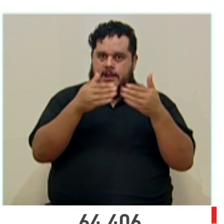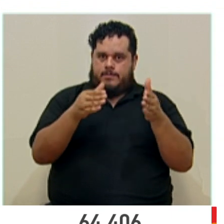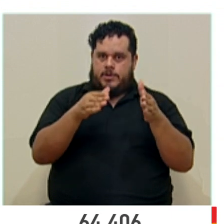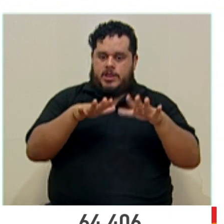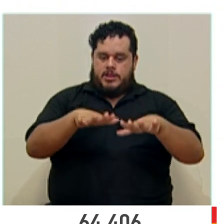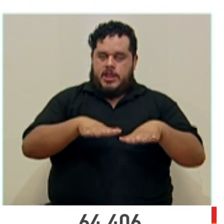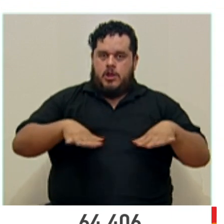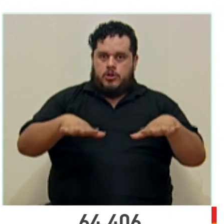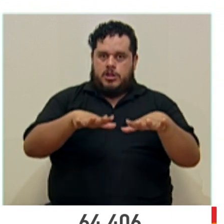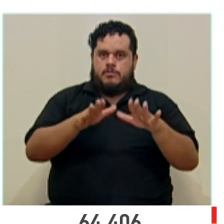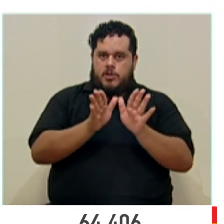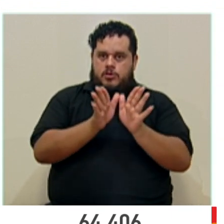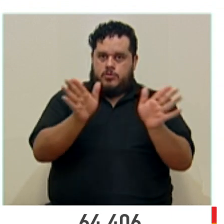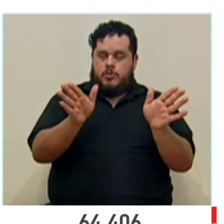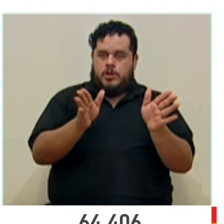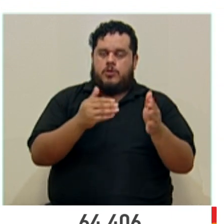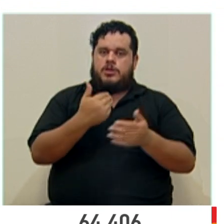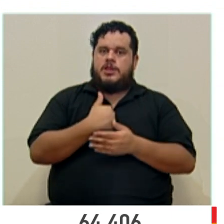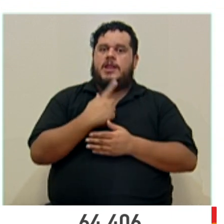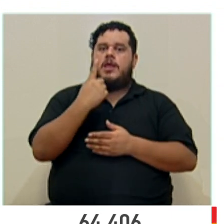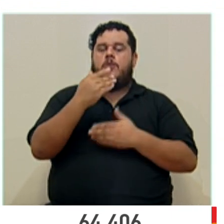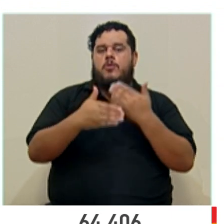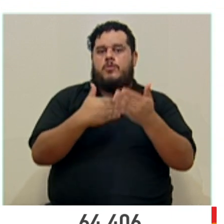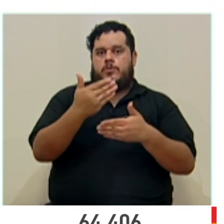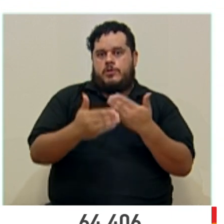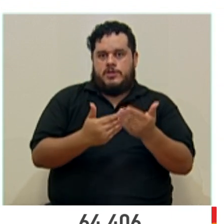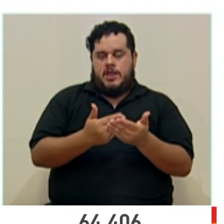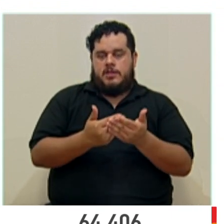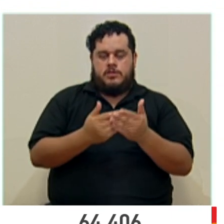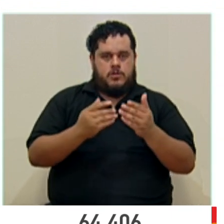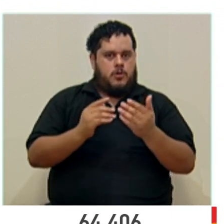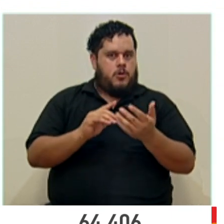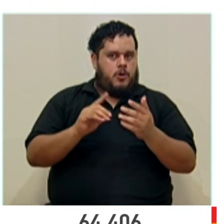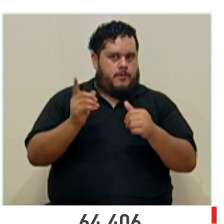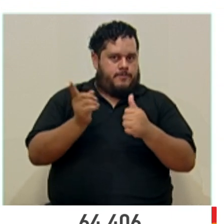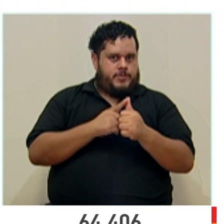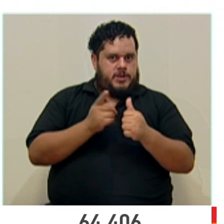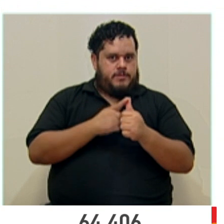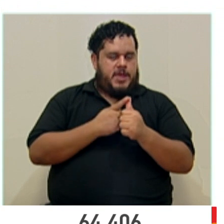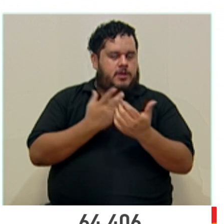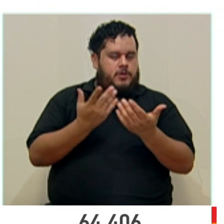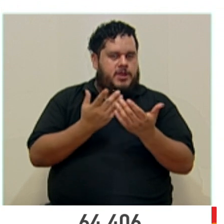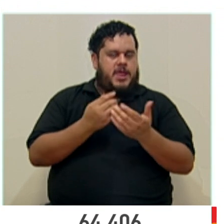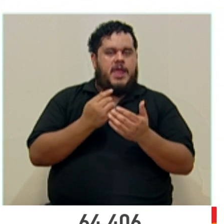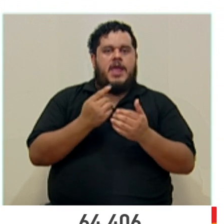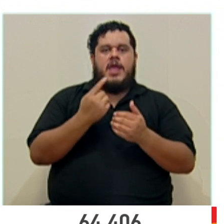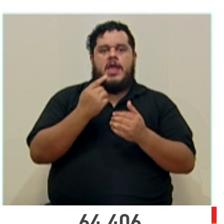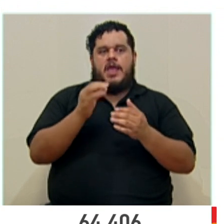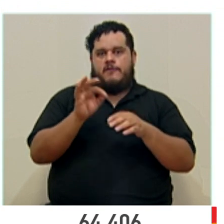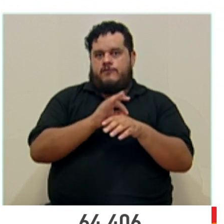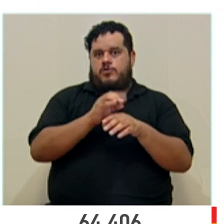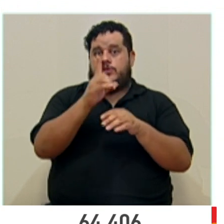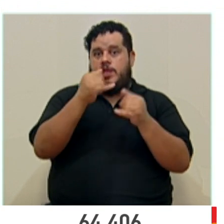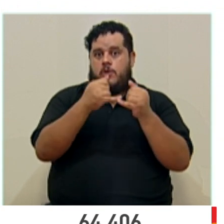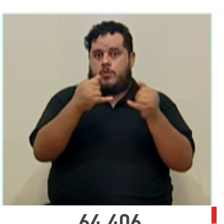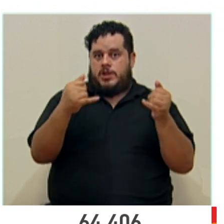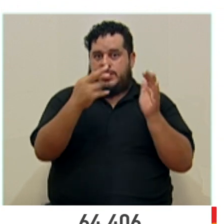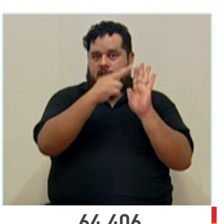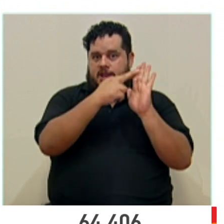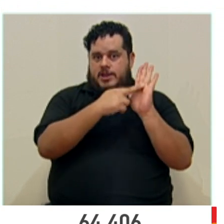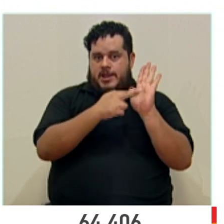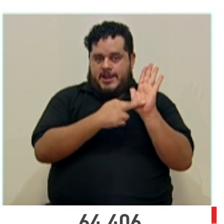de los espacios públicos lleva un proceso. Inicialmente está en función de un lineamiento. Ese lineamiento